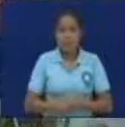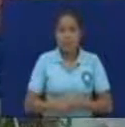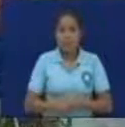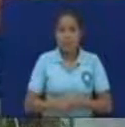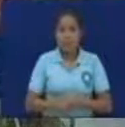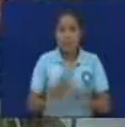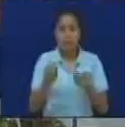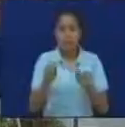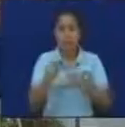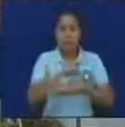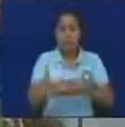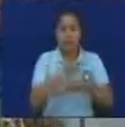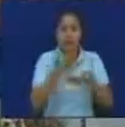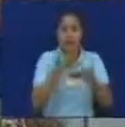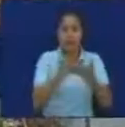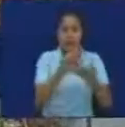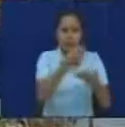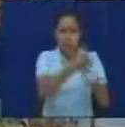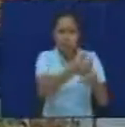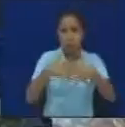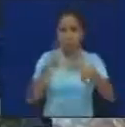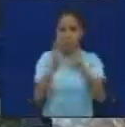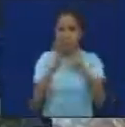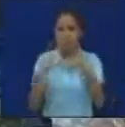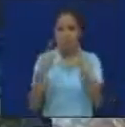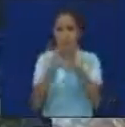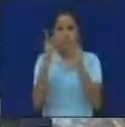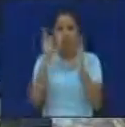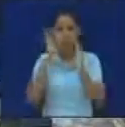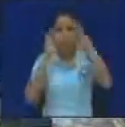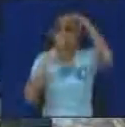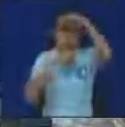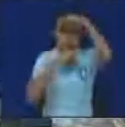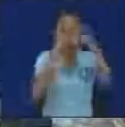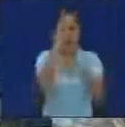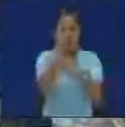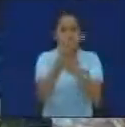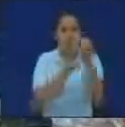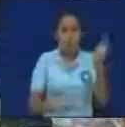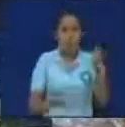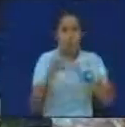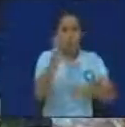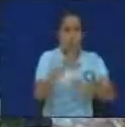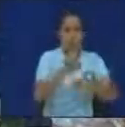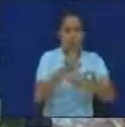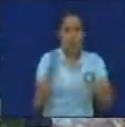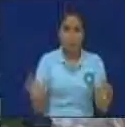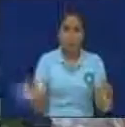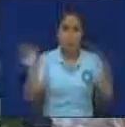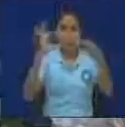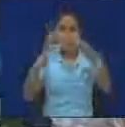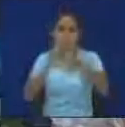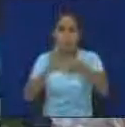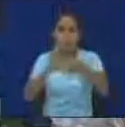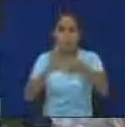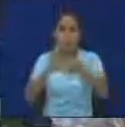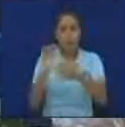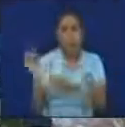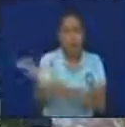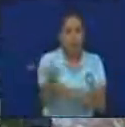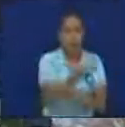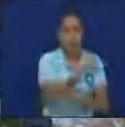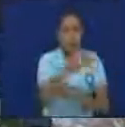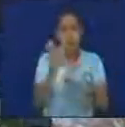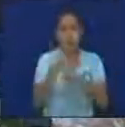relaciones público-privada dentro del proyecto ALBA. Unir nuestras capacidades productivas, todas las